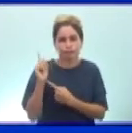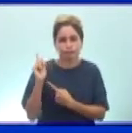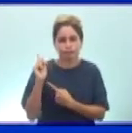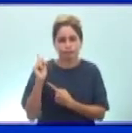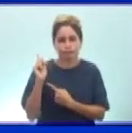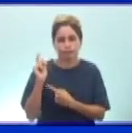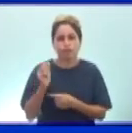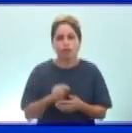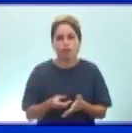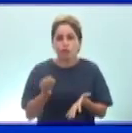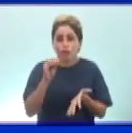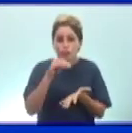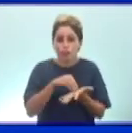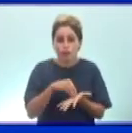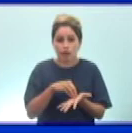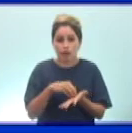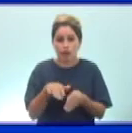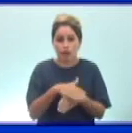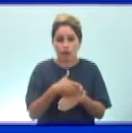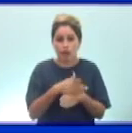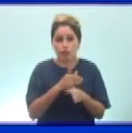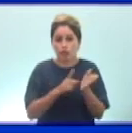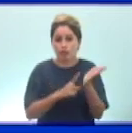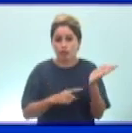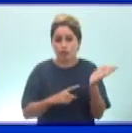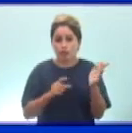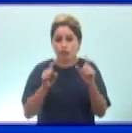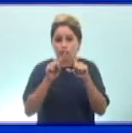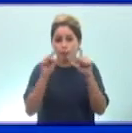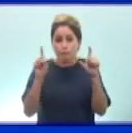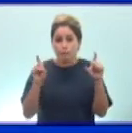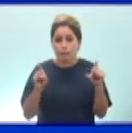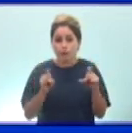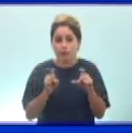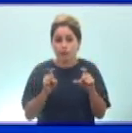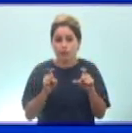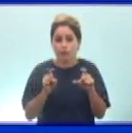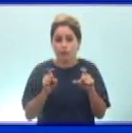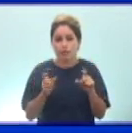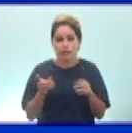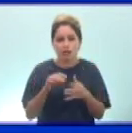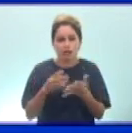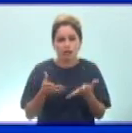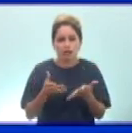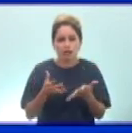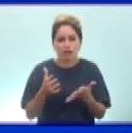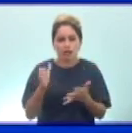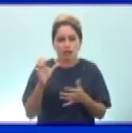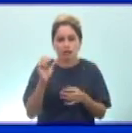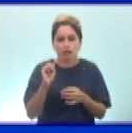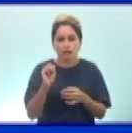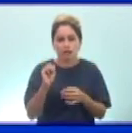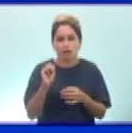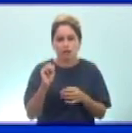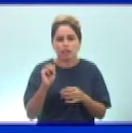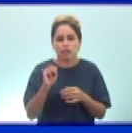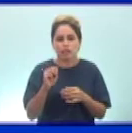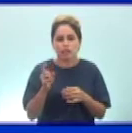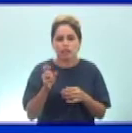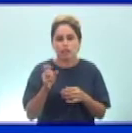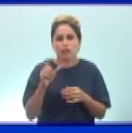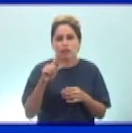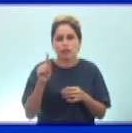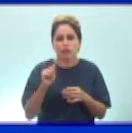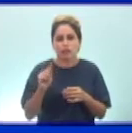la distribución electrónica, colocaríamos entre paréntesis el símbolo del elemento del gas noble y a continuación la parte de la